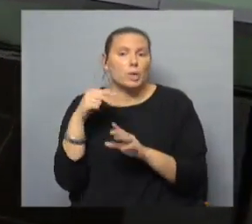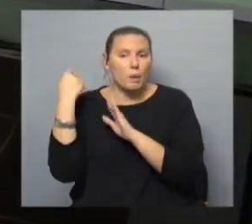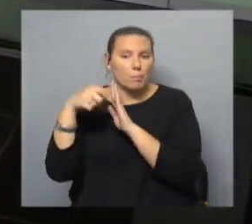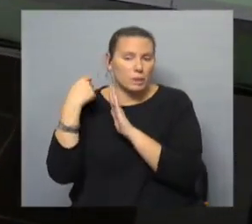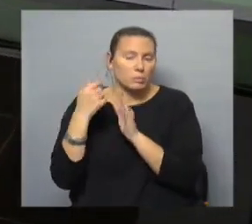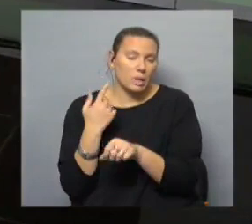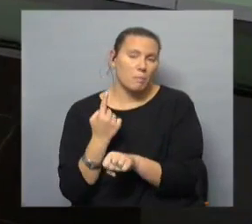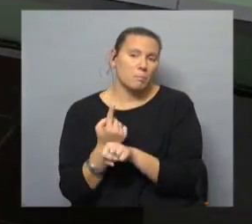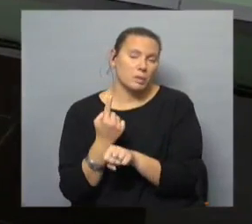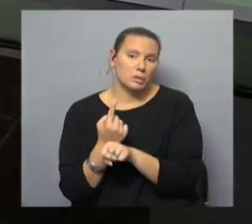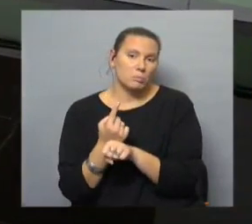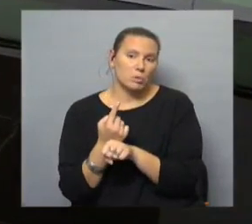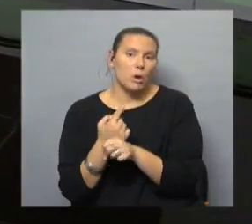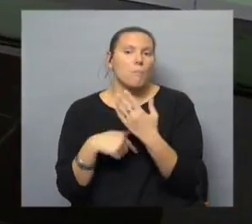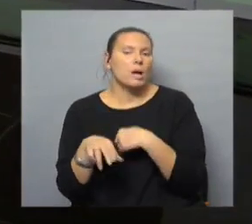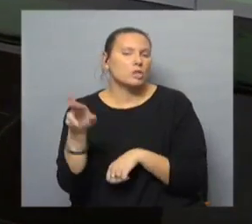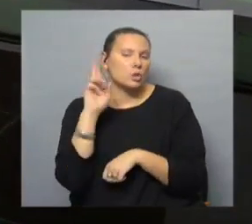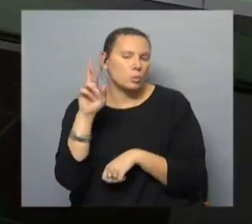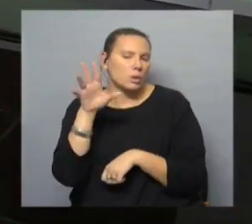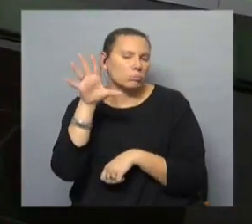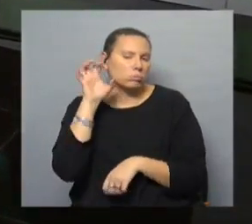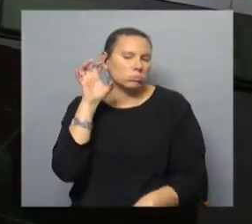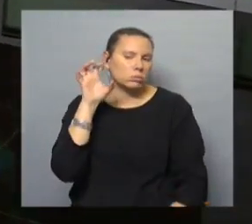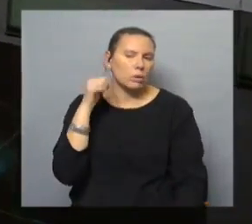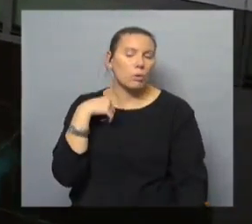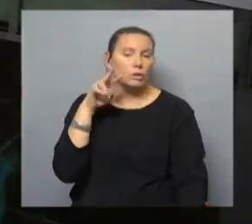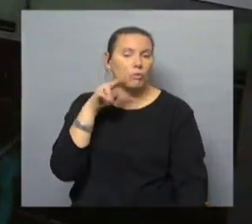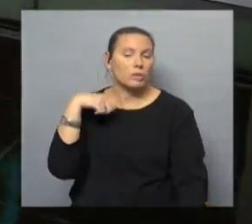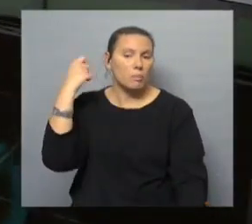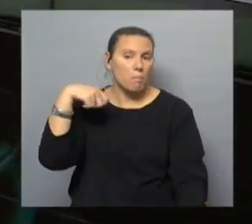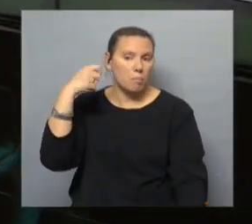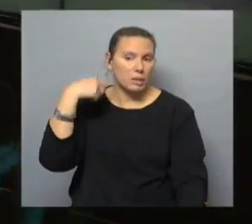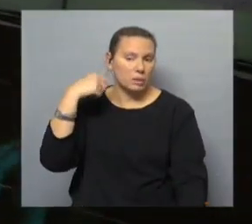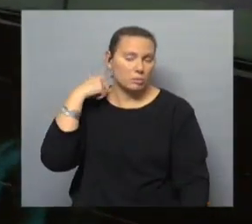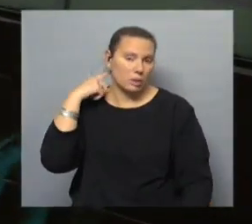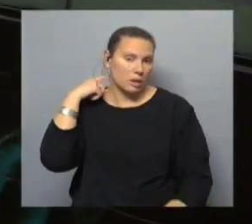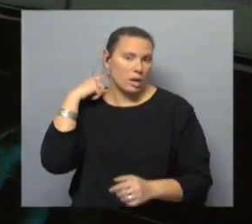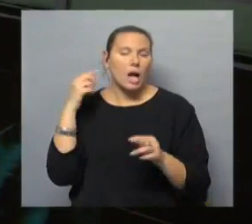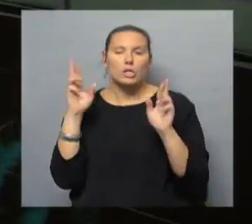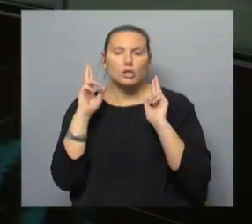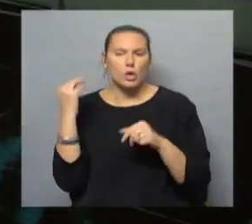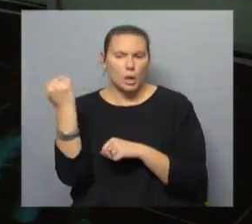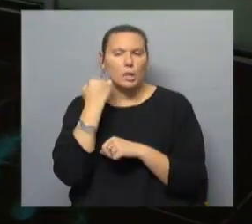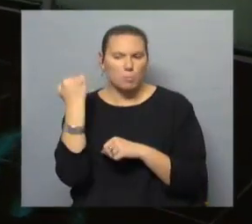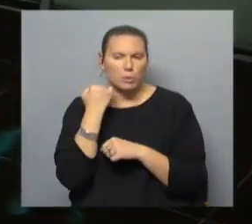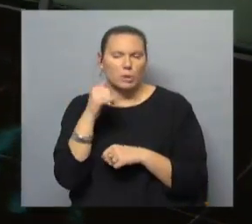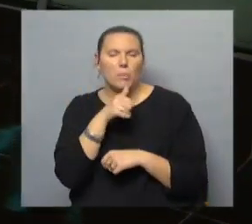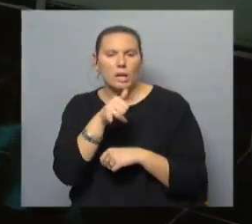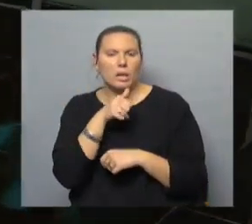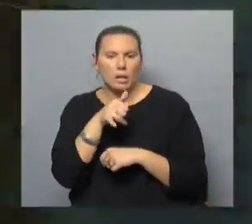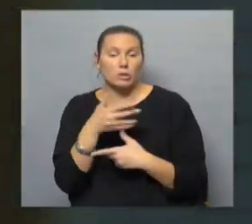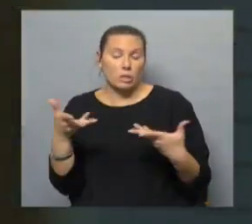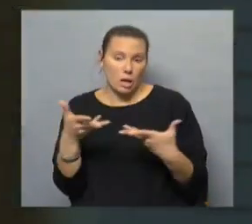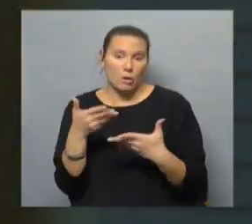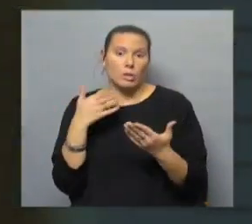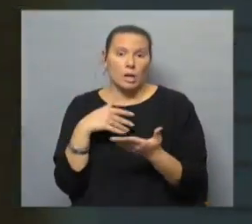principio por un lado muy sonoro. No sé, porque yo cuando vi la película me pareció como que el sonido era muy importante para la narración y hoy, cuando